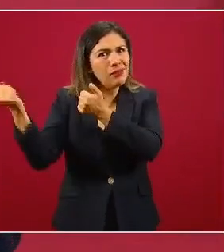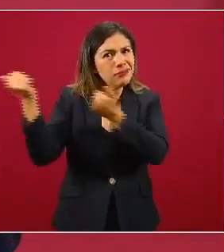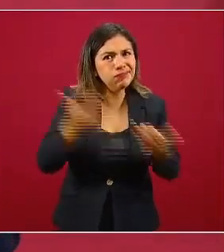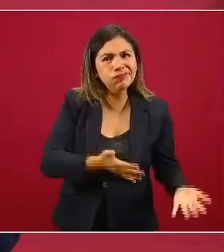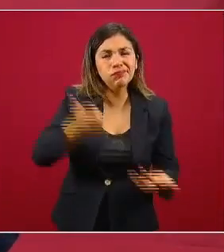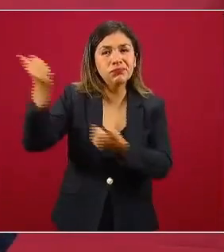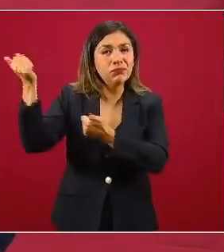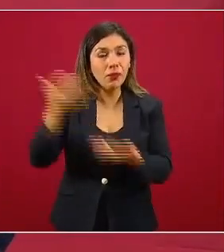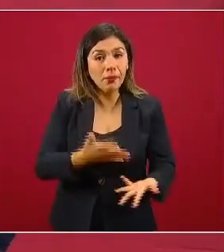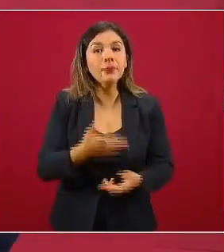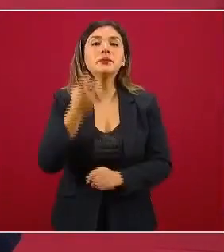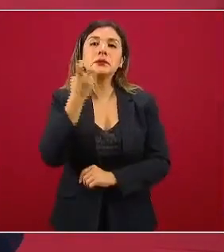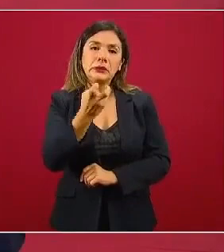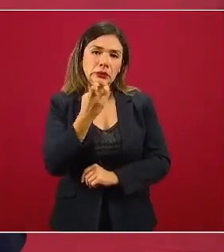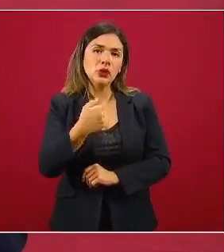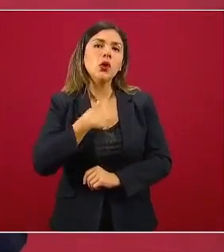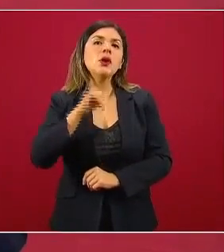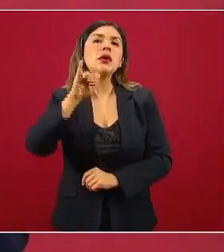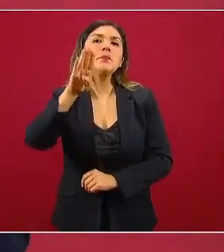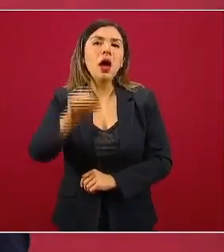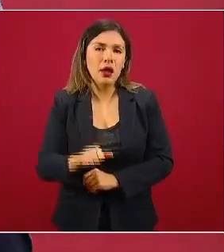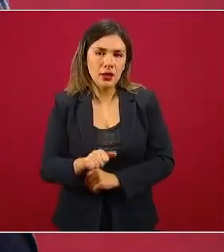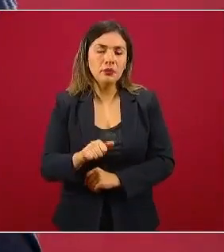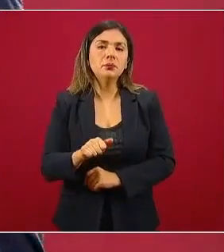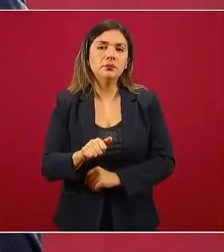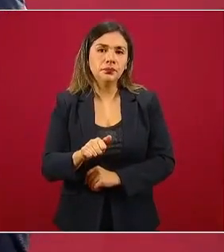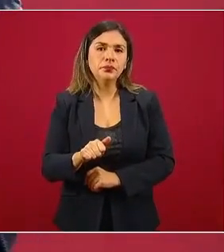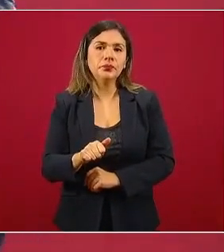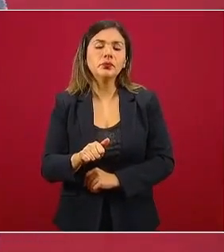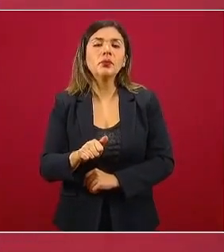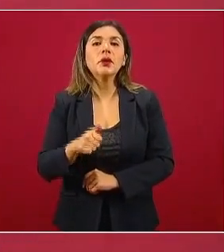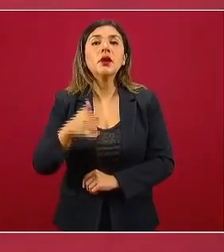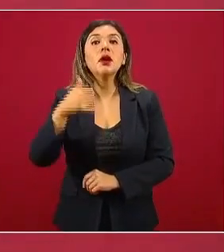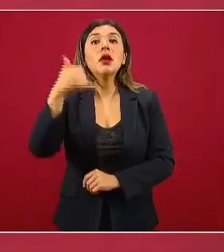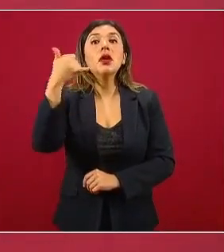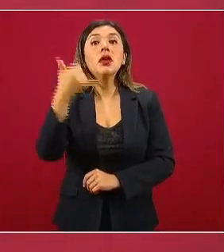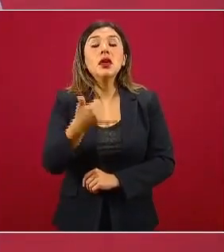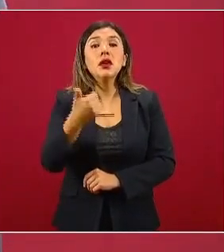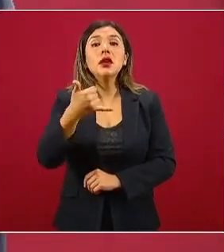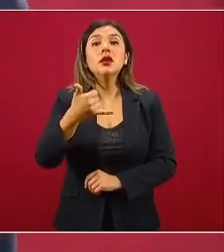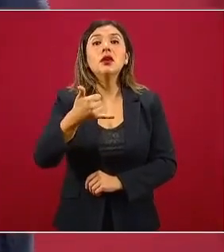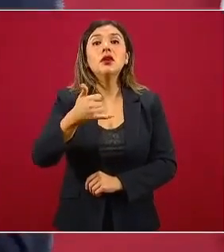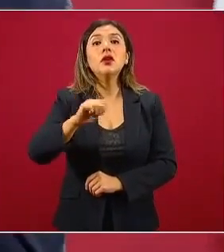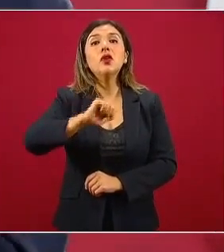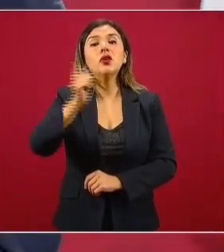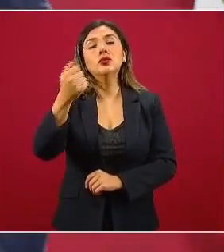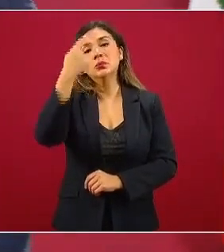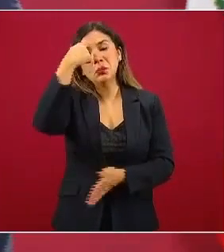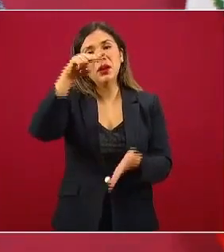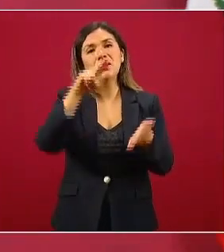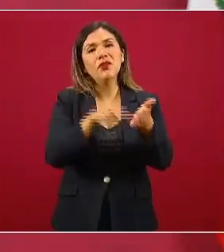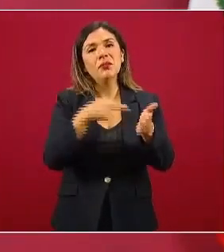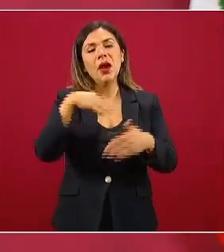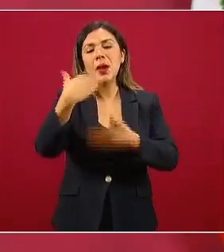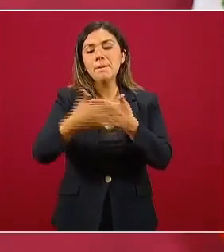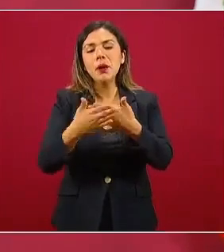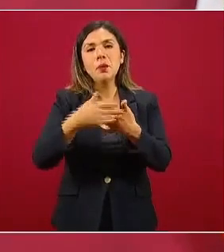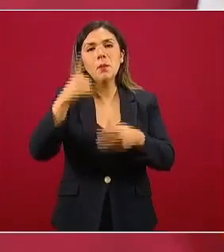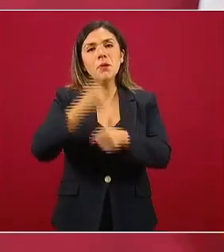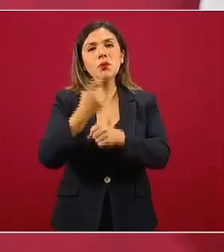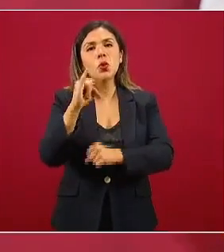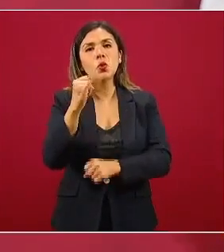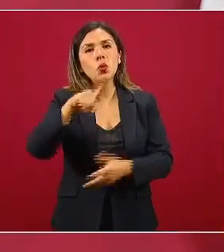Entonces, ese era el propósito. Y lo del tratado, que empieza el día 1 de